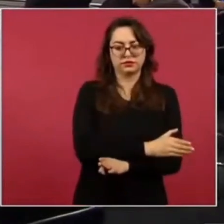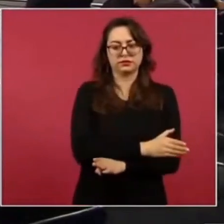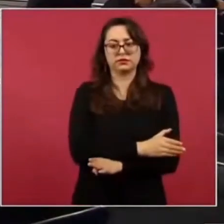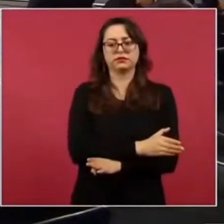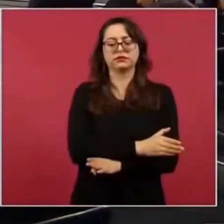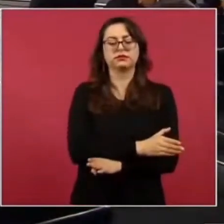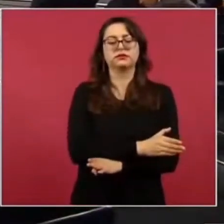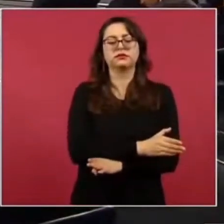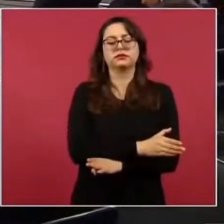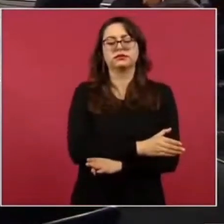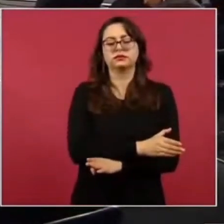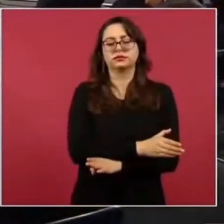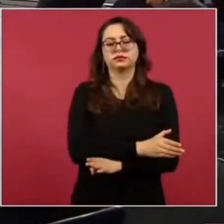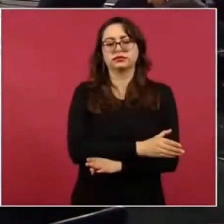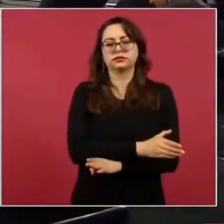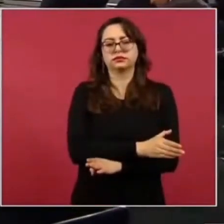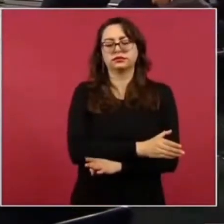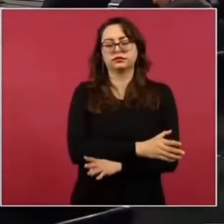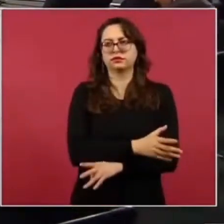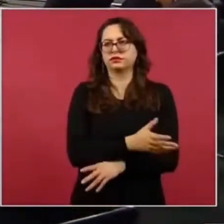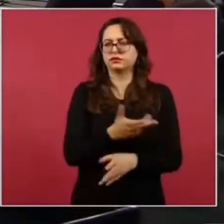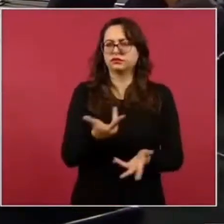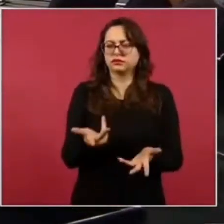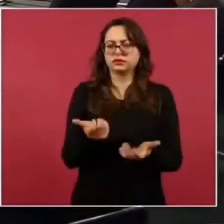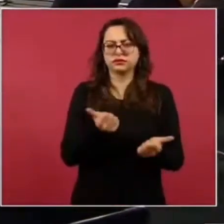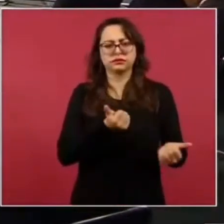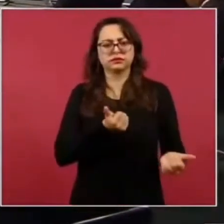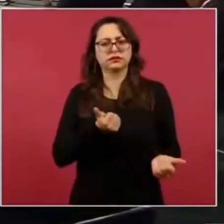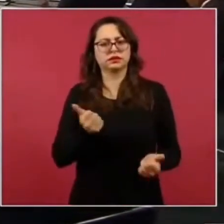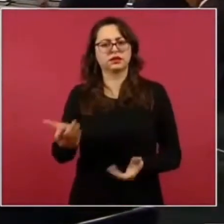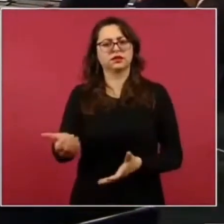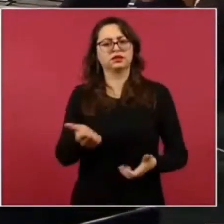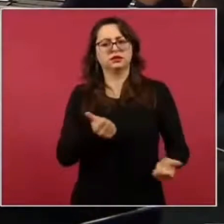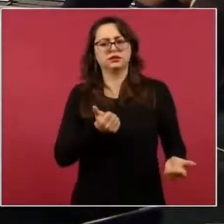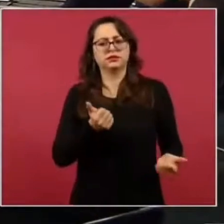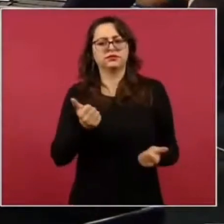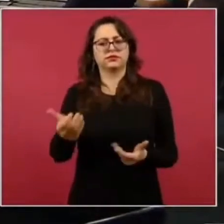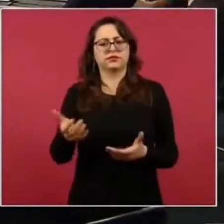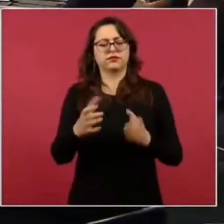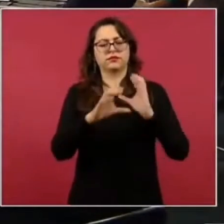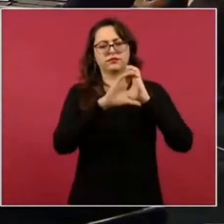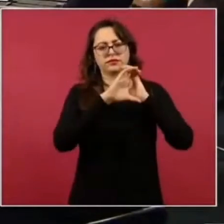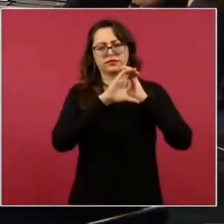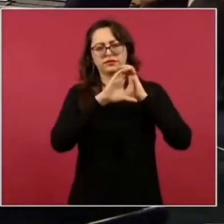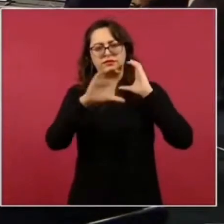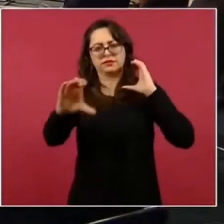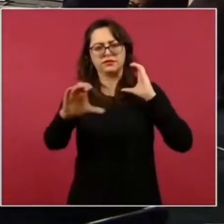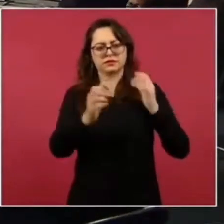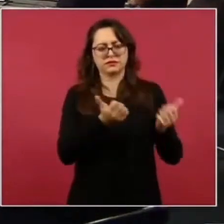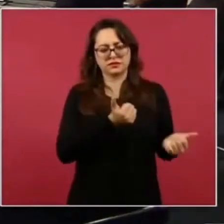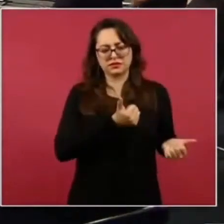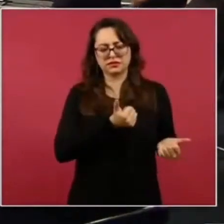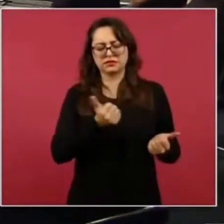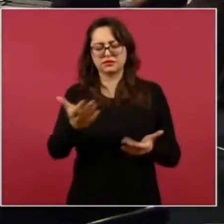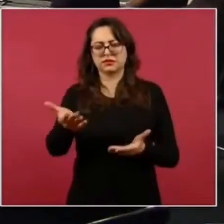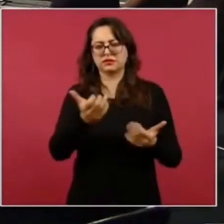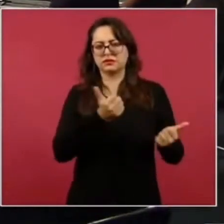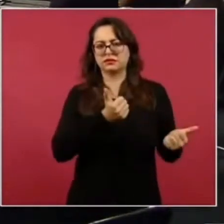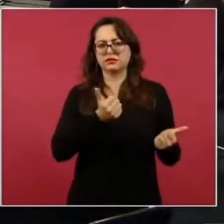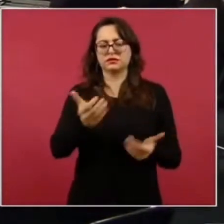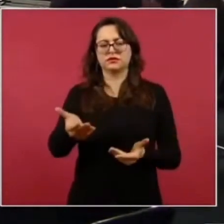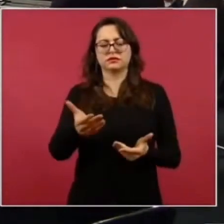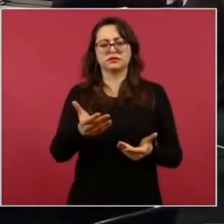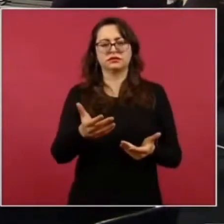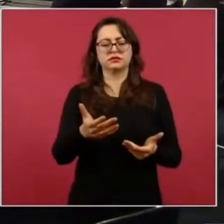transportaban tanques muy grandes, incluso que iban quitando puentes para